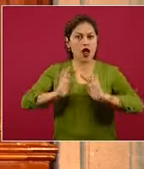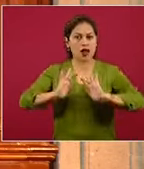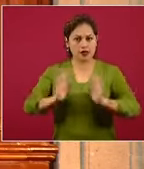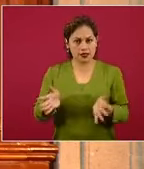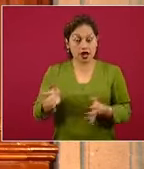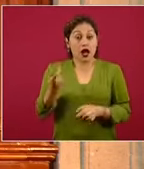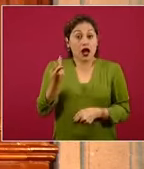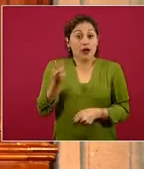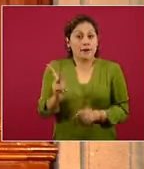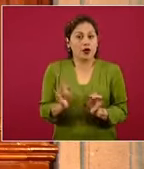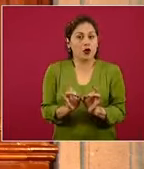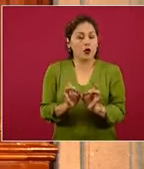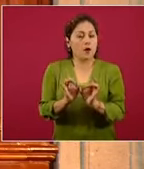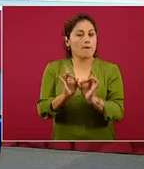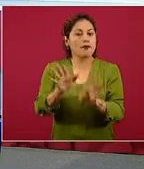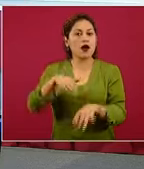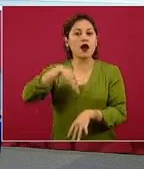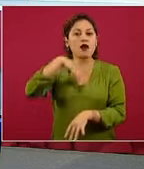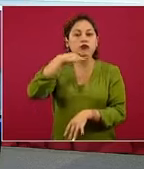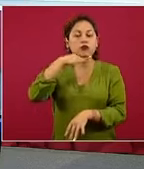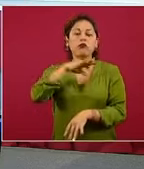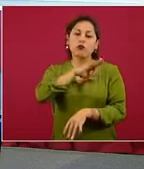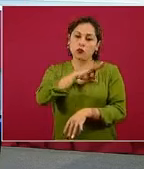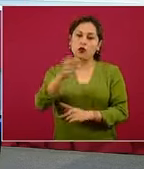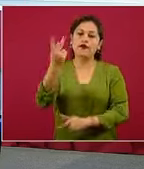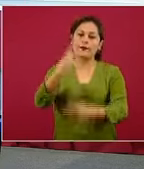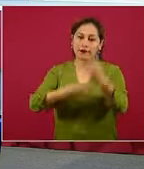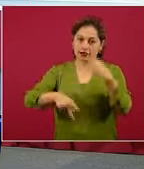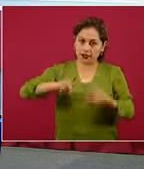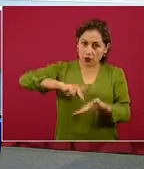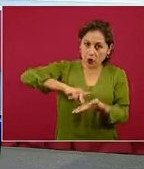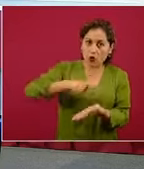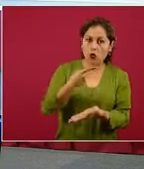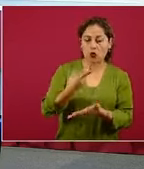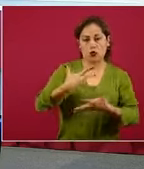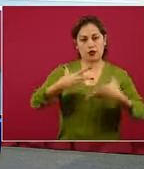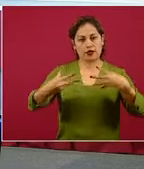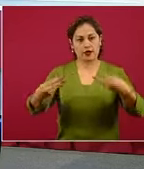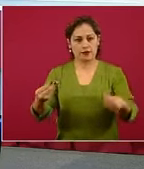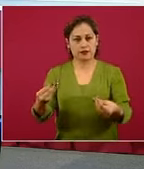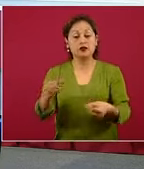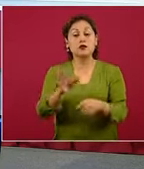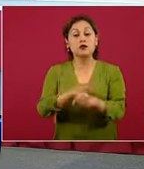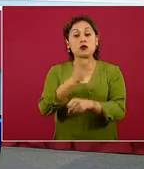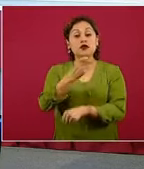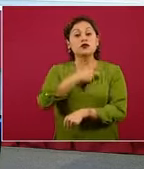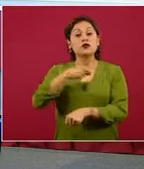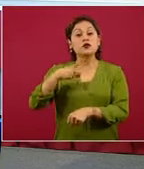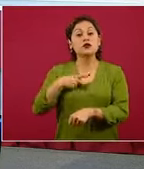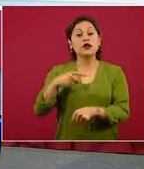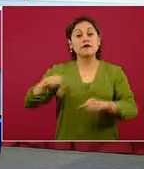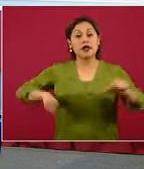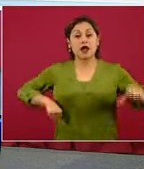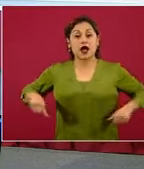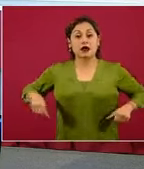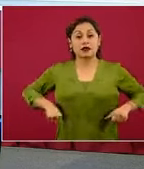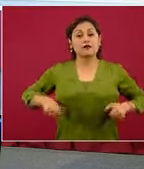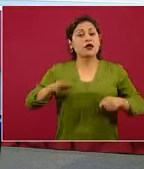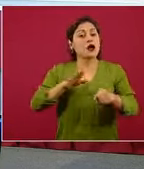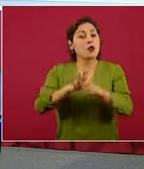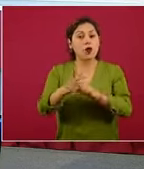nos descuidamos y la población en esas entidades deja de realizar y de aplicar las acciones de